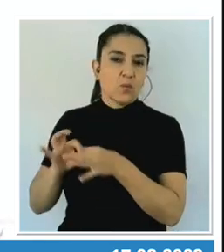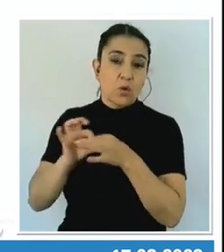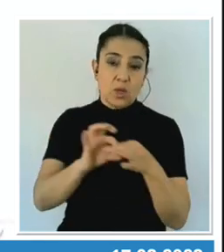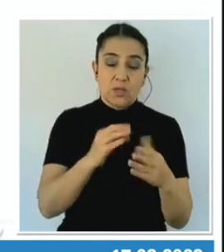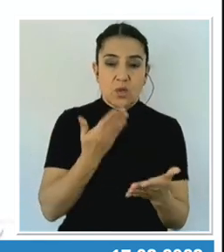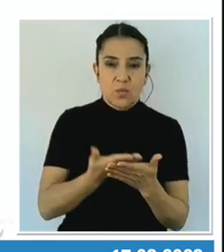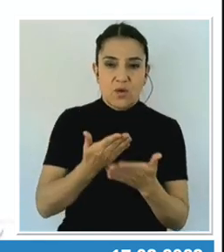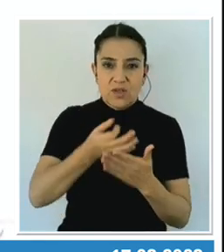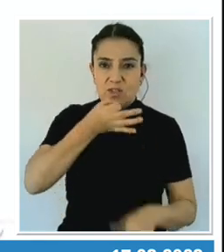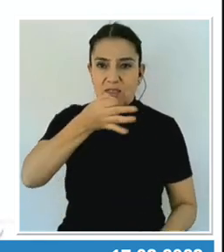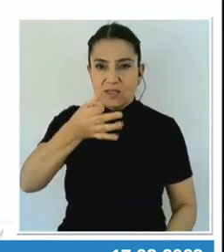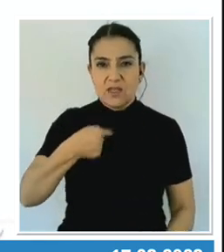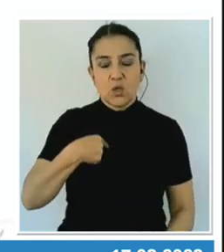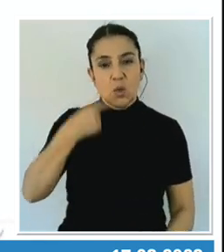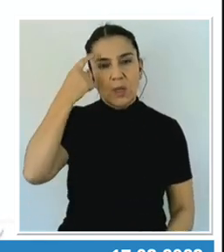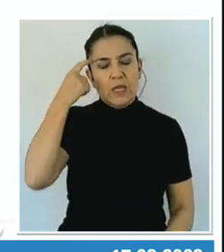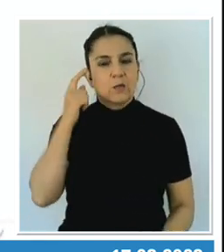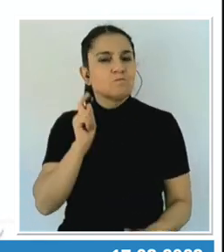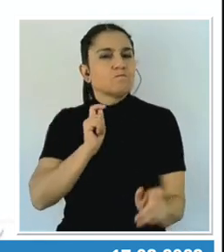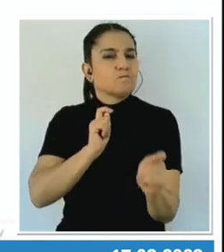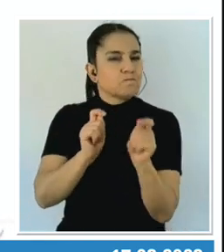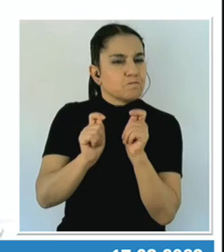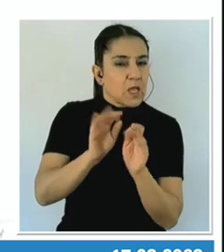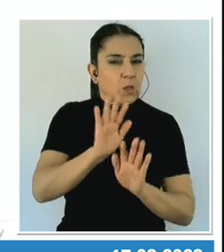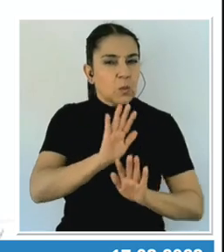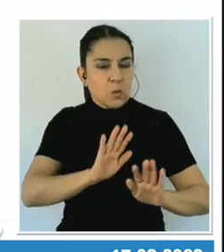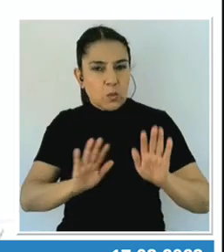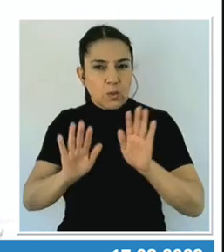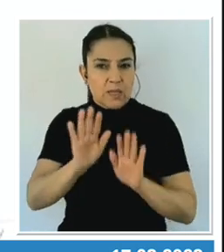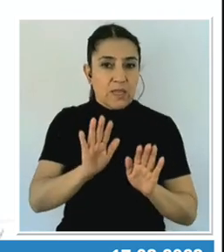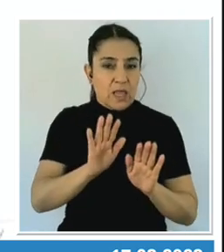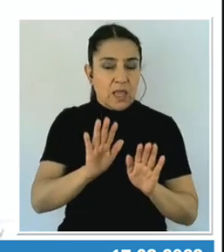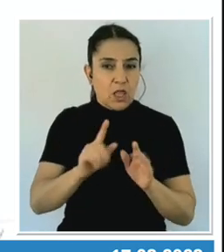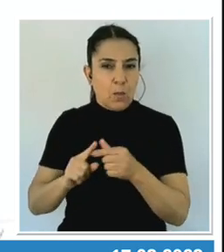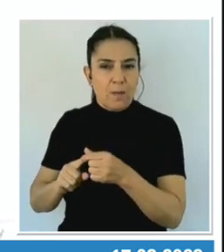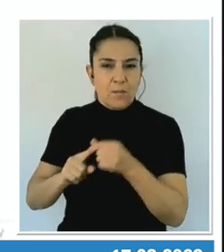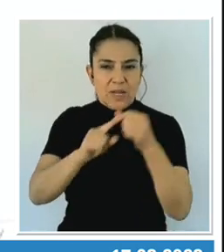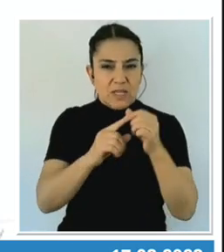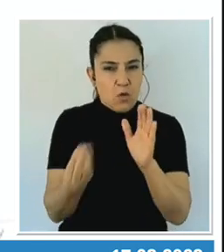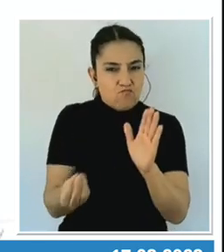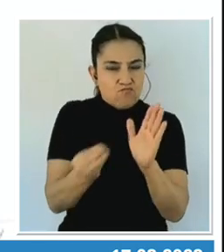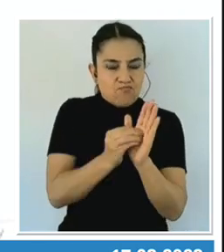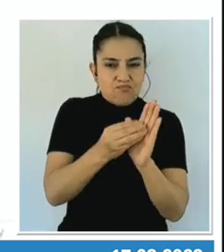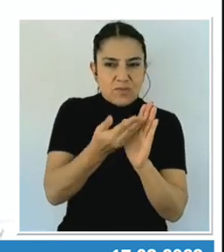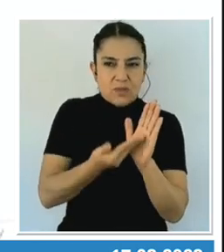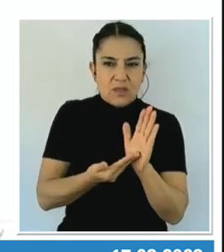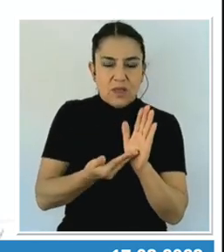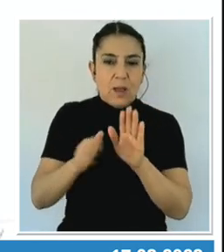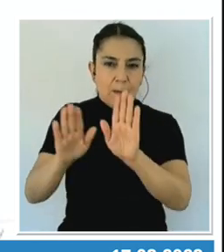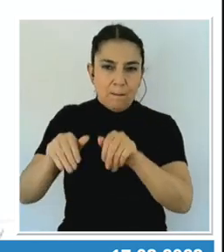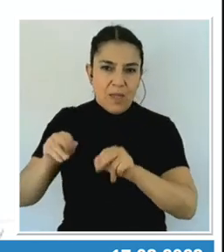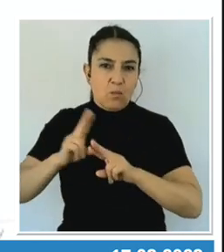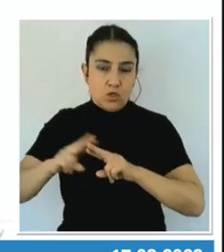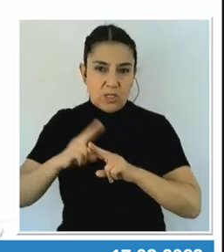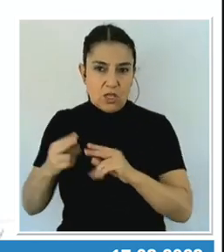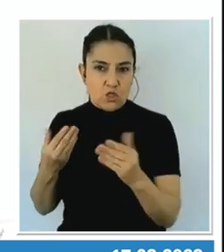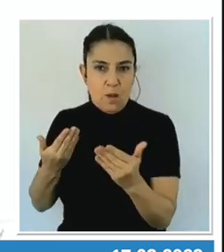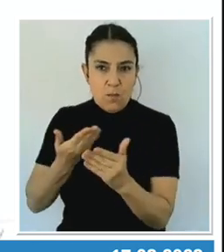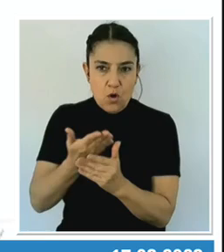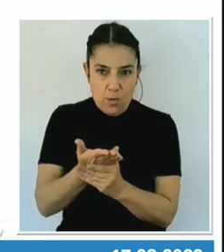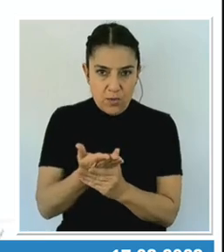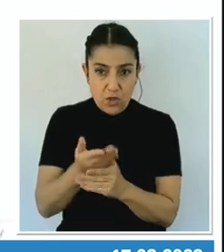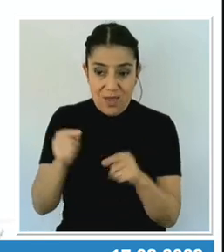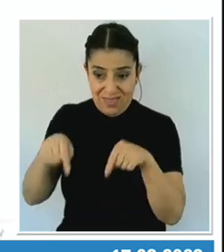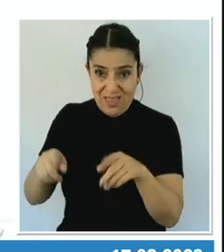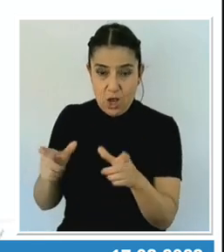me parece riesgoso establecer un principio de mérito, ¿no? Como se hizo con una propuesta que se planteó esta comisión,